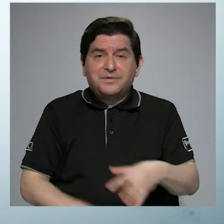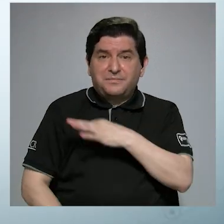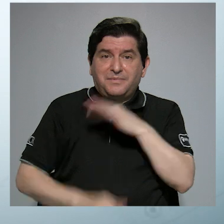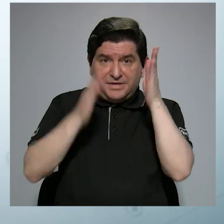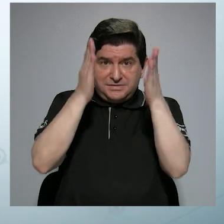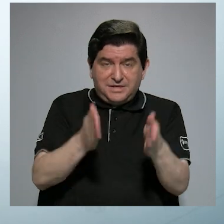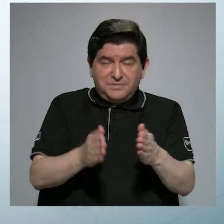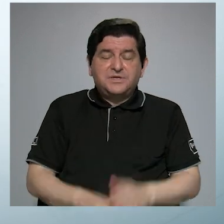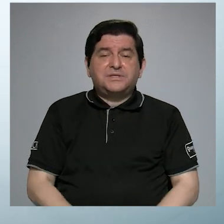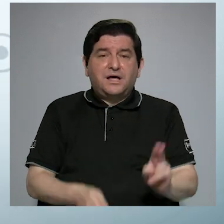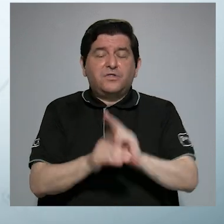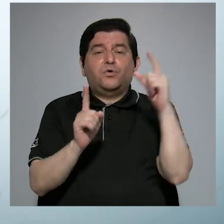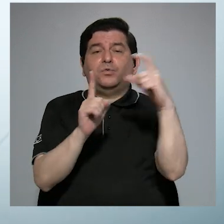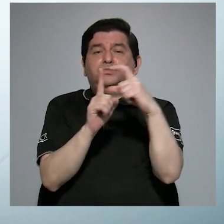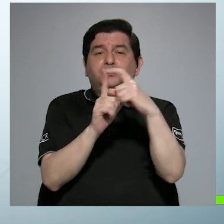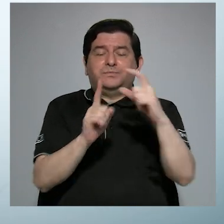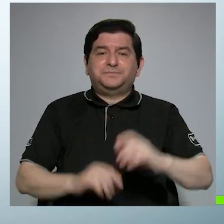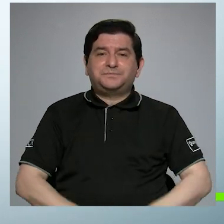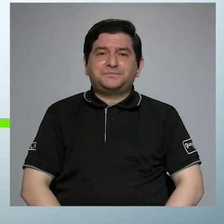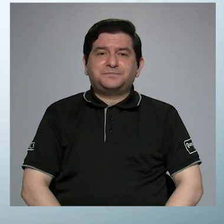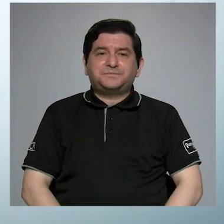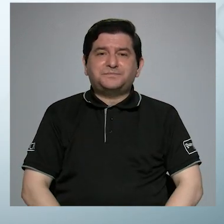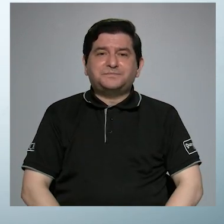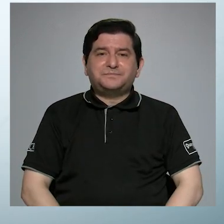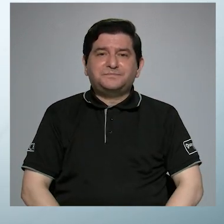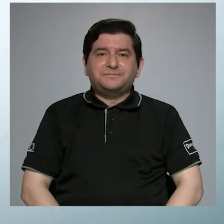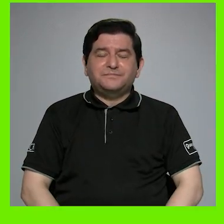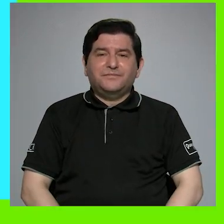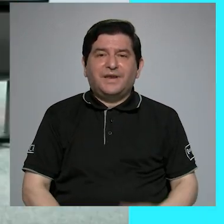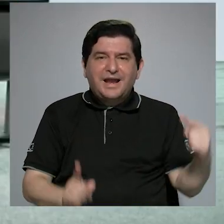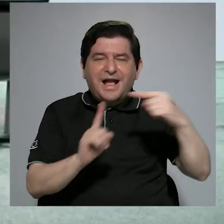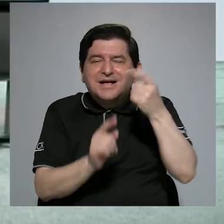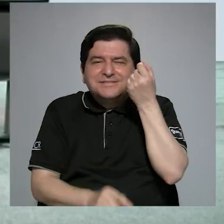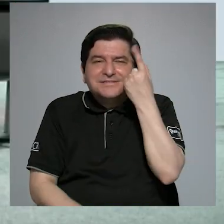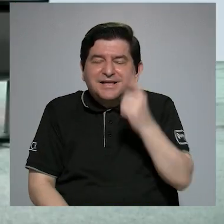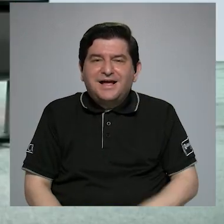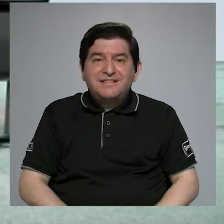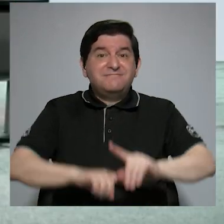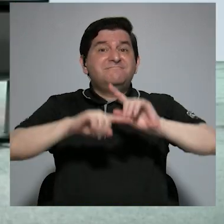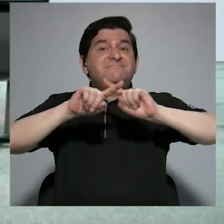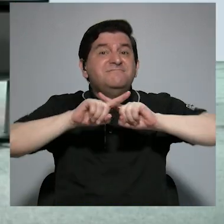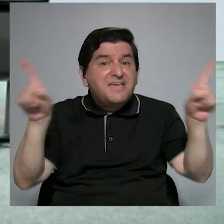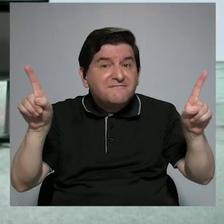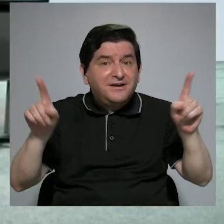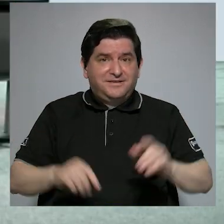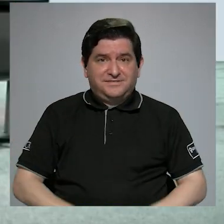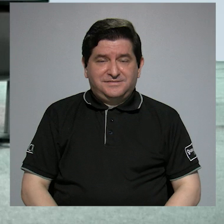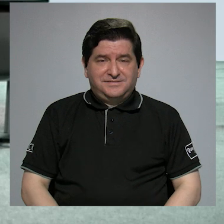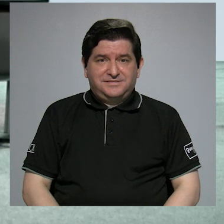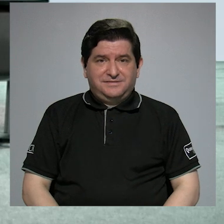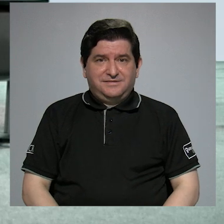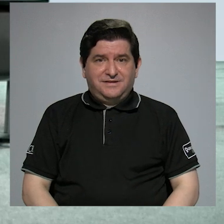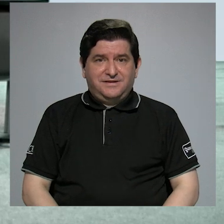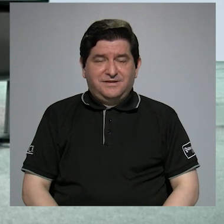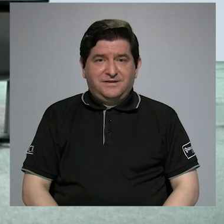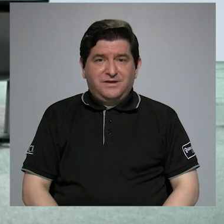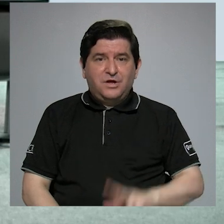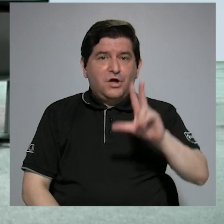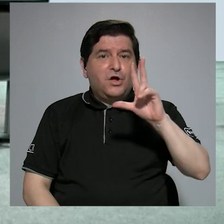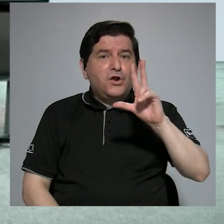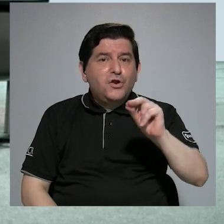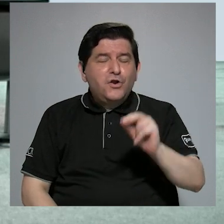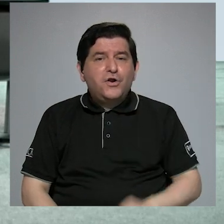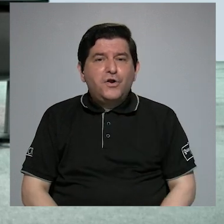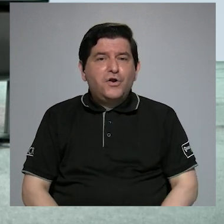Además, nuestro invitado también usó este término. Y hasta que no entendamos esa diferencia, ¿verdad? Hasta que